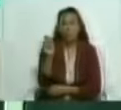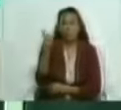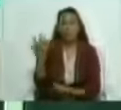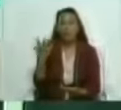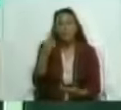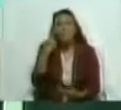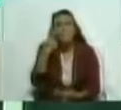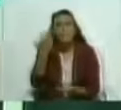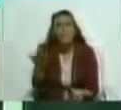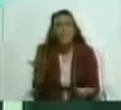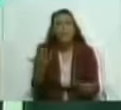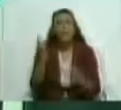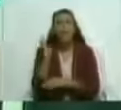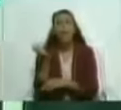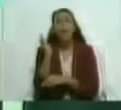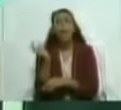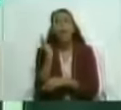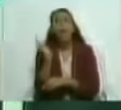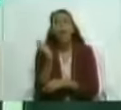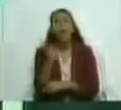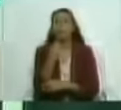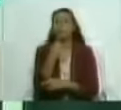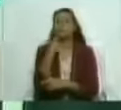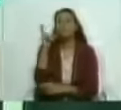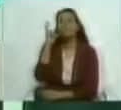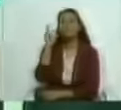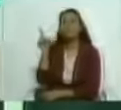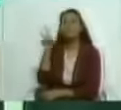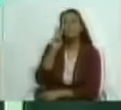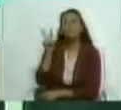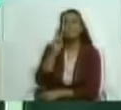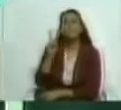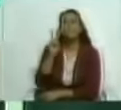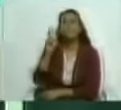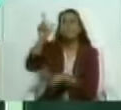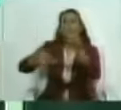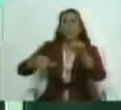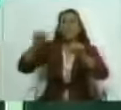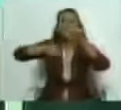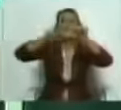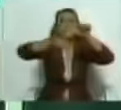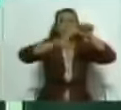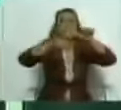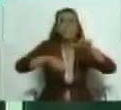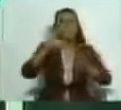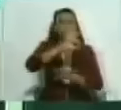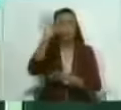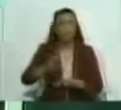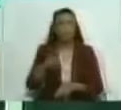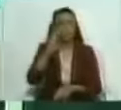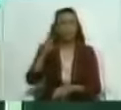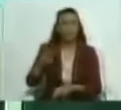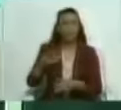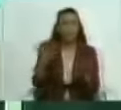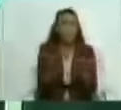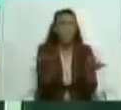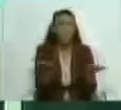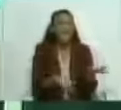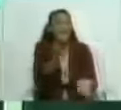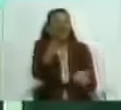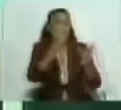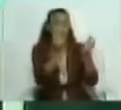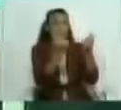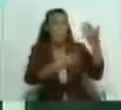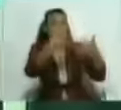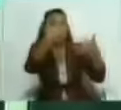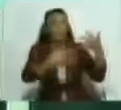veo tantos discursos y que veo hablar del índice de Gini, que veo hablar del crecimiento